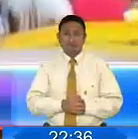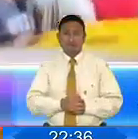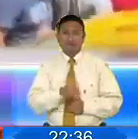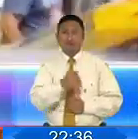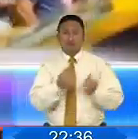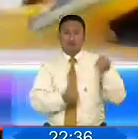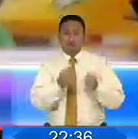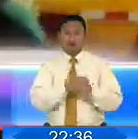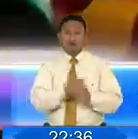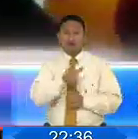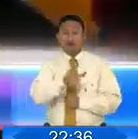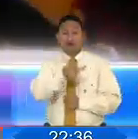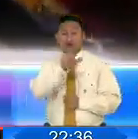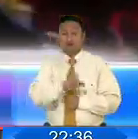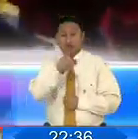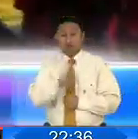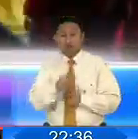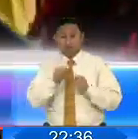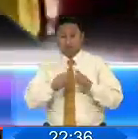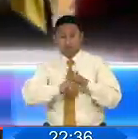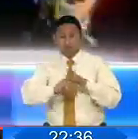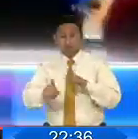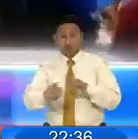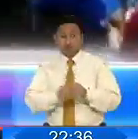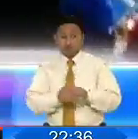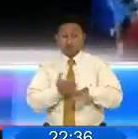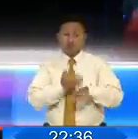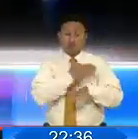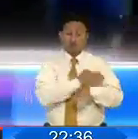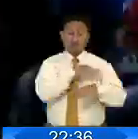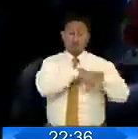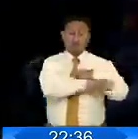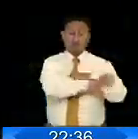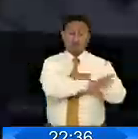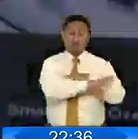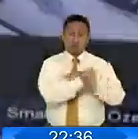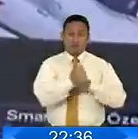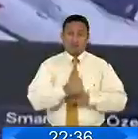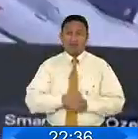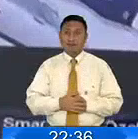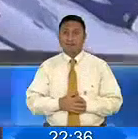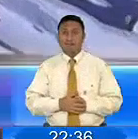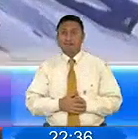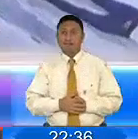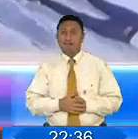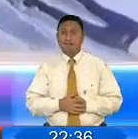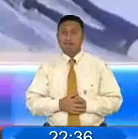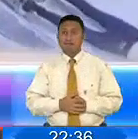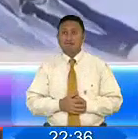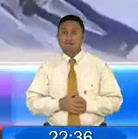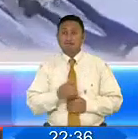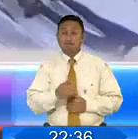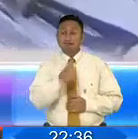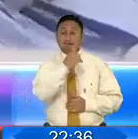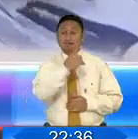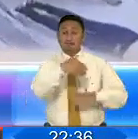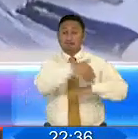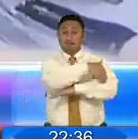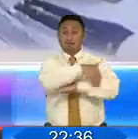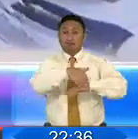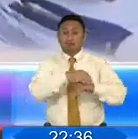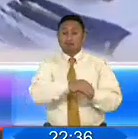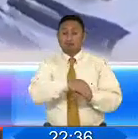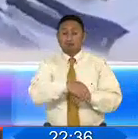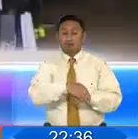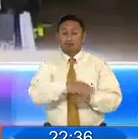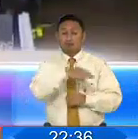vehículo 3 delincuentes se pretendían huir después de haber cometido un robo en un local de venta de electrodomésticos ubicado en las calles